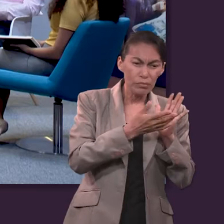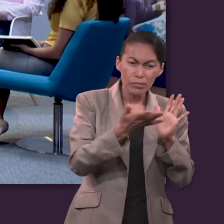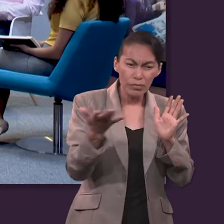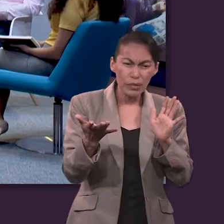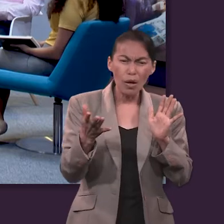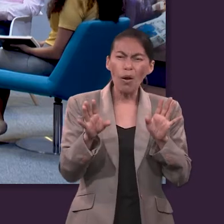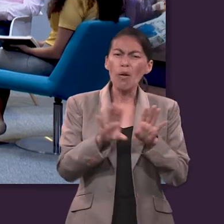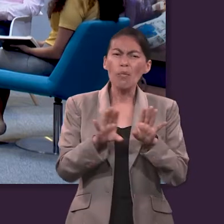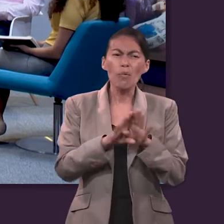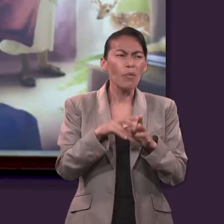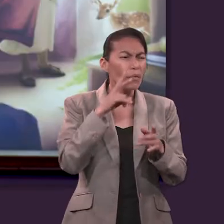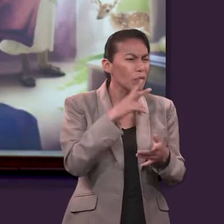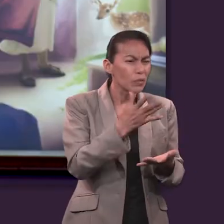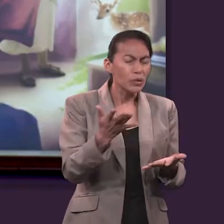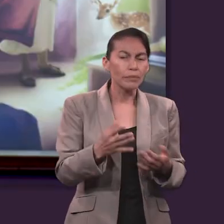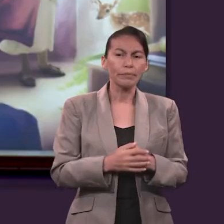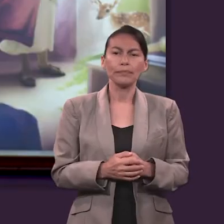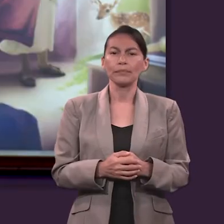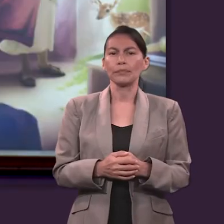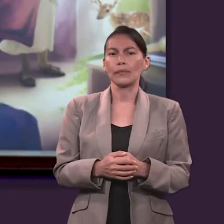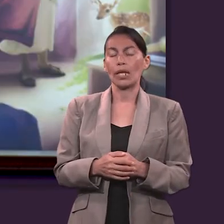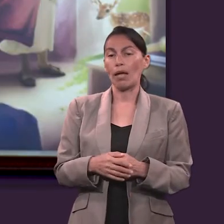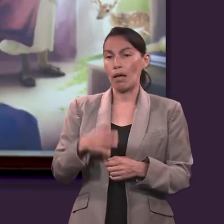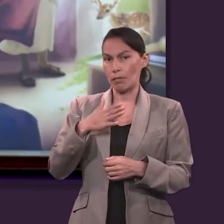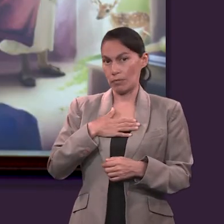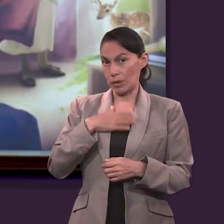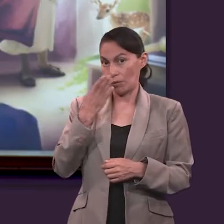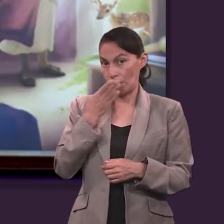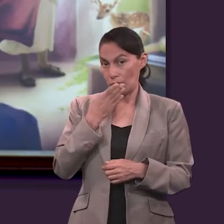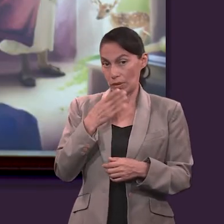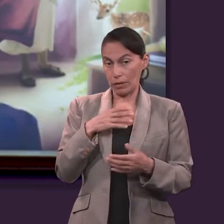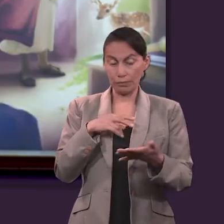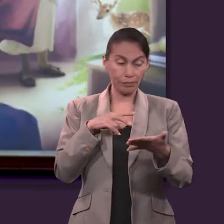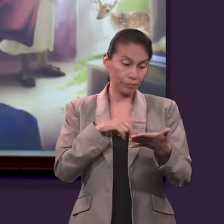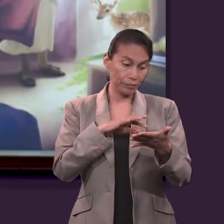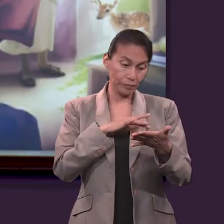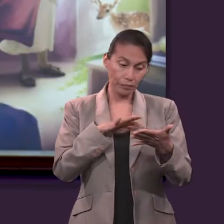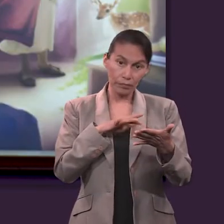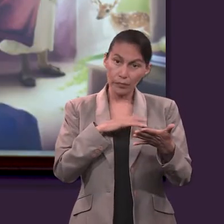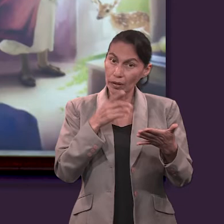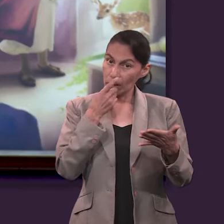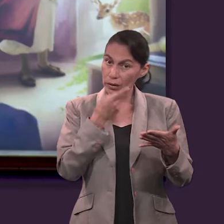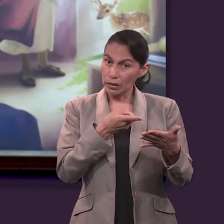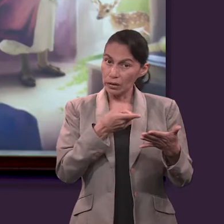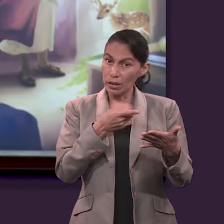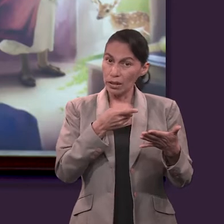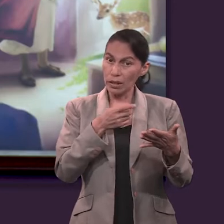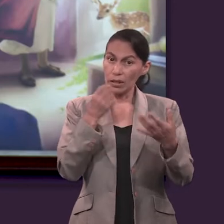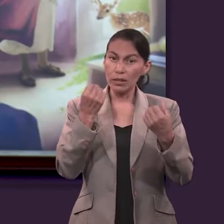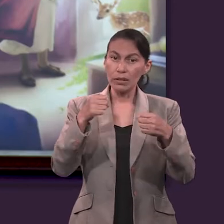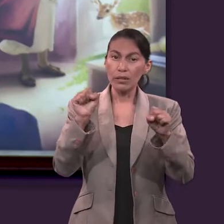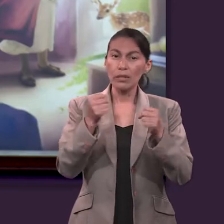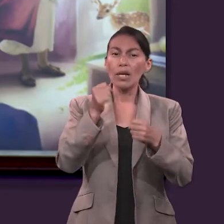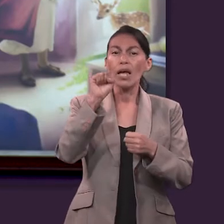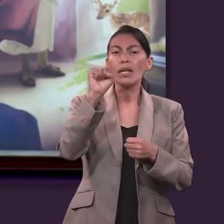que ha causado el pecado? Hay un texto bíblico que me gusta mucho. El rey David en los Salmos escribe que